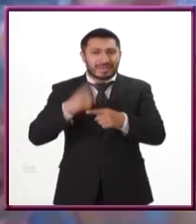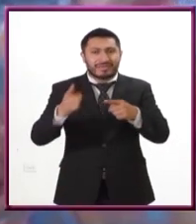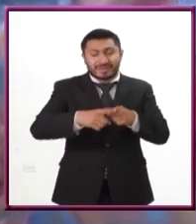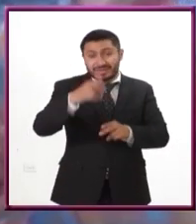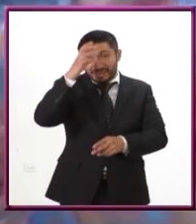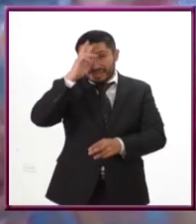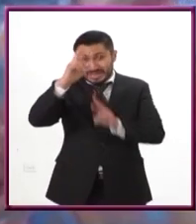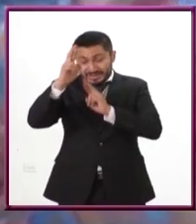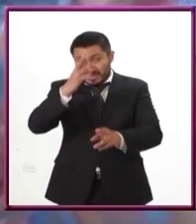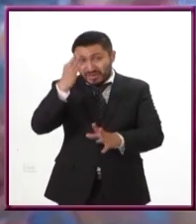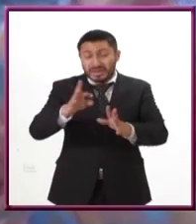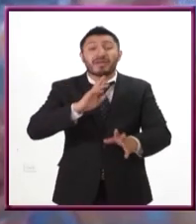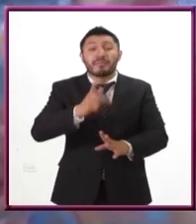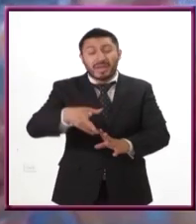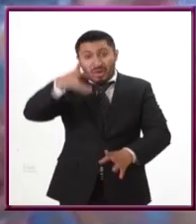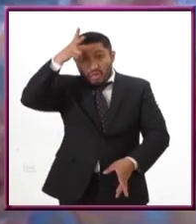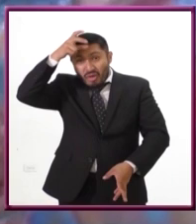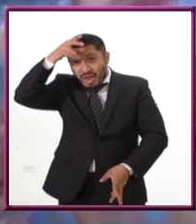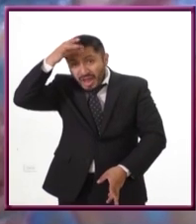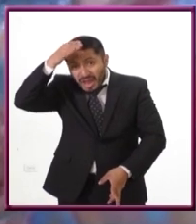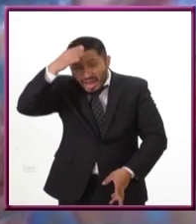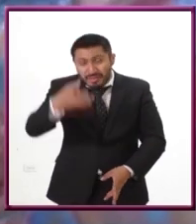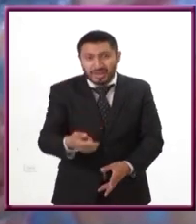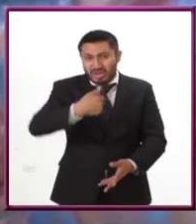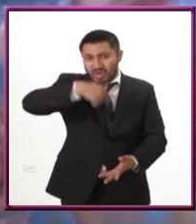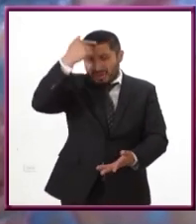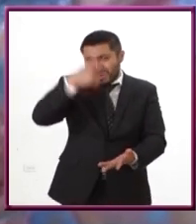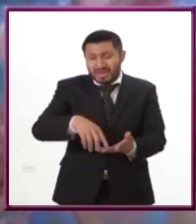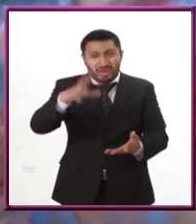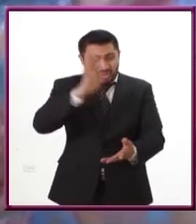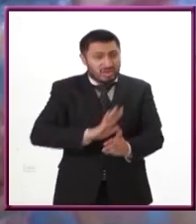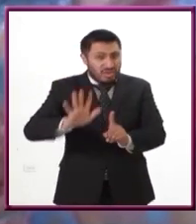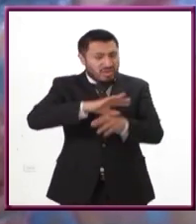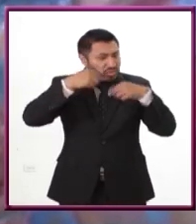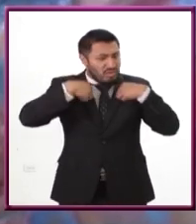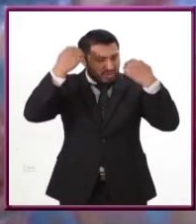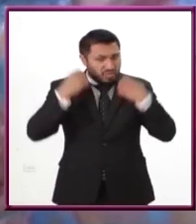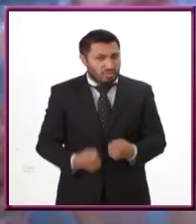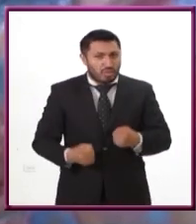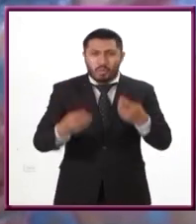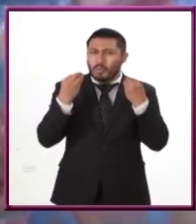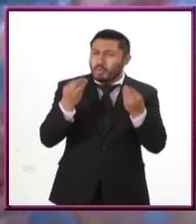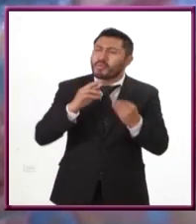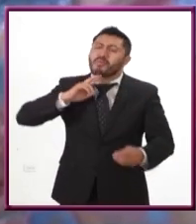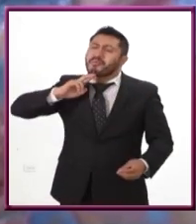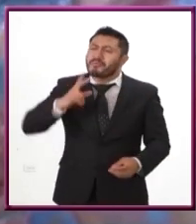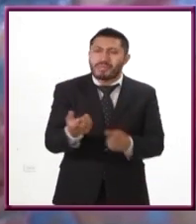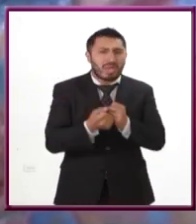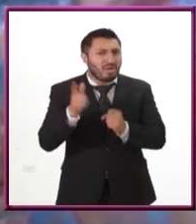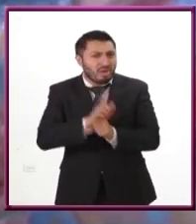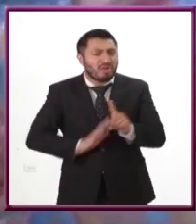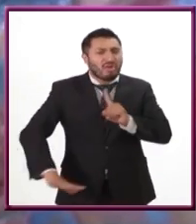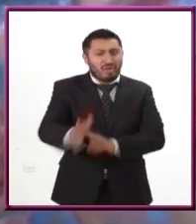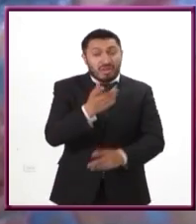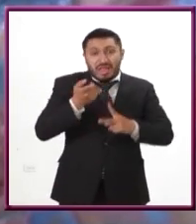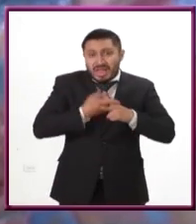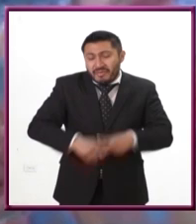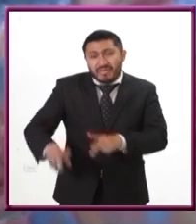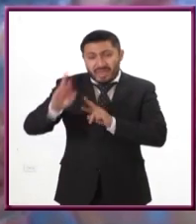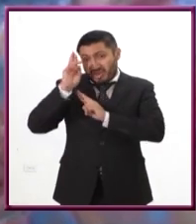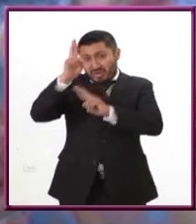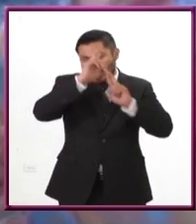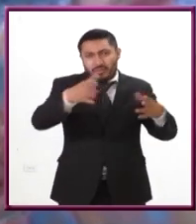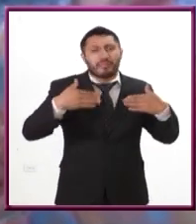sociedad, eso es diversidad. Y la diversidad nos va a crear, y estoy convencido de ello, una mucho mejor sociedad a partir